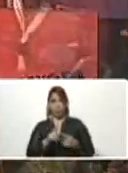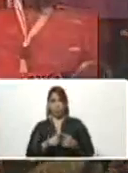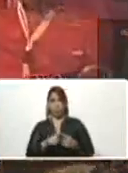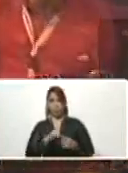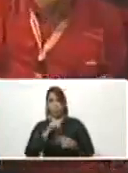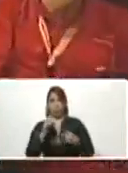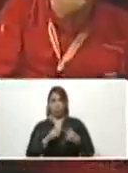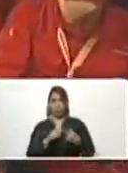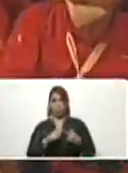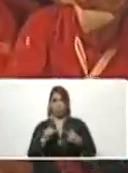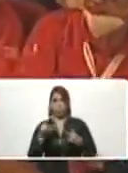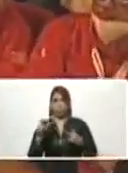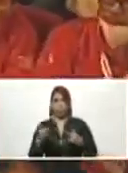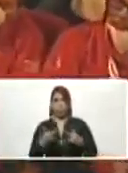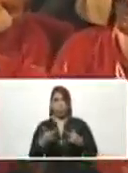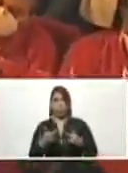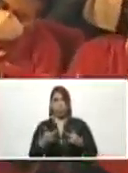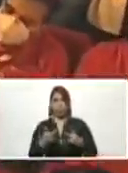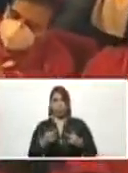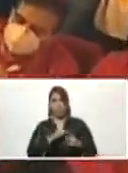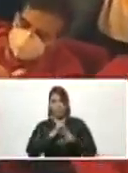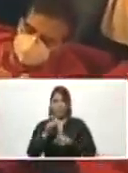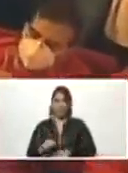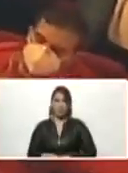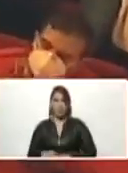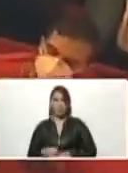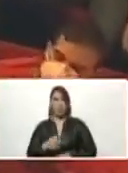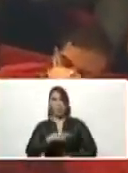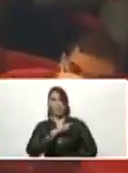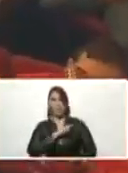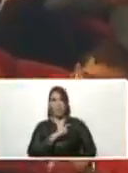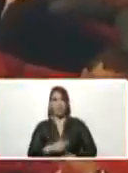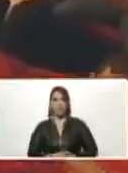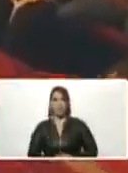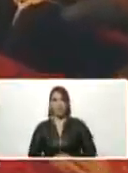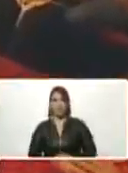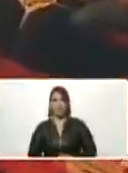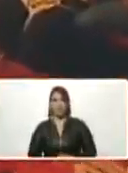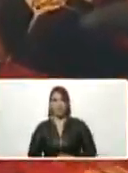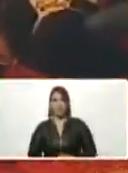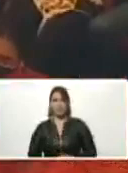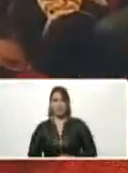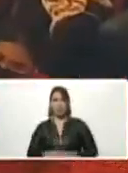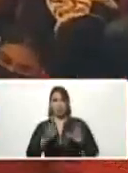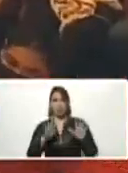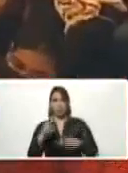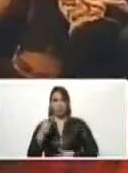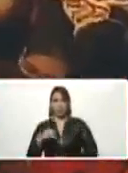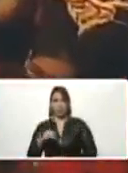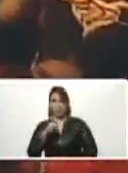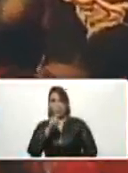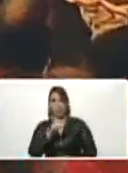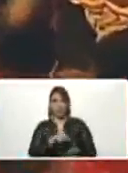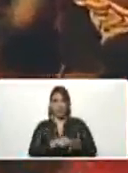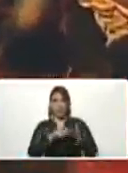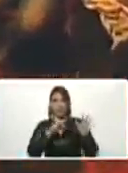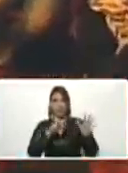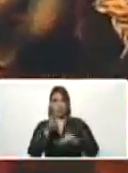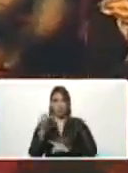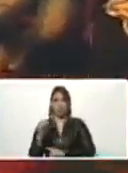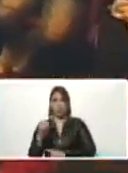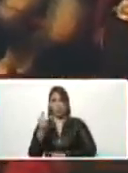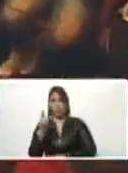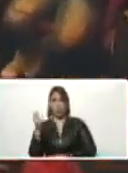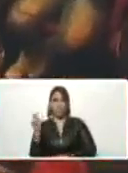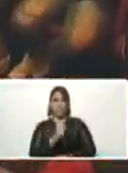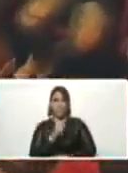luego Guaranda, tras vencer a los realistas en la batalla de Camino Real, el 9 de noviembre de 1820, un mes después de